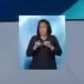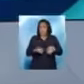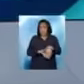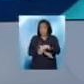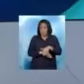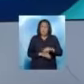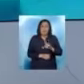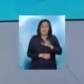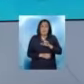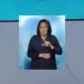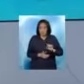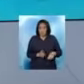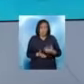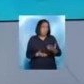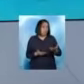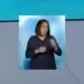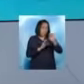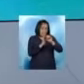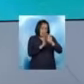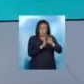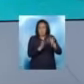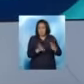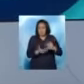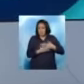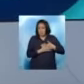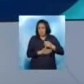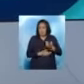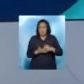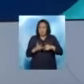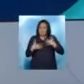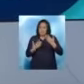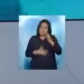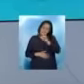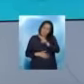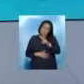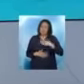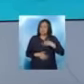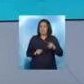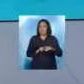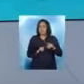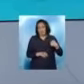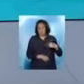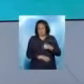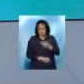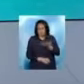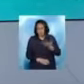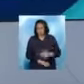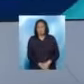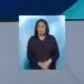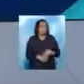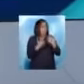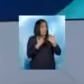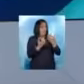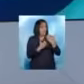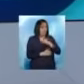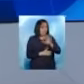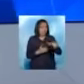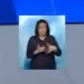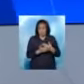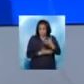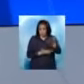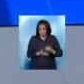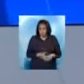película hecha con mucho amor y espero realmente que puedan ir a verla y disfrutarla tanto como nosotros. Están ahí todos estaba invitados. La invitación. Muchísimas gracias a todo el elenco de